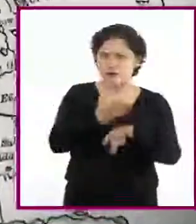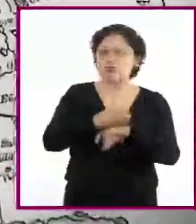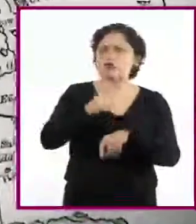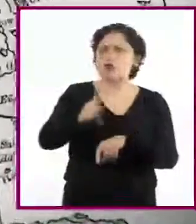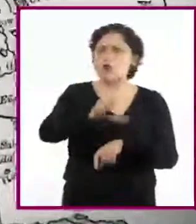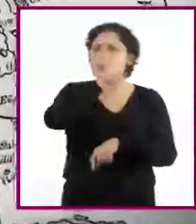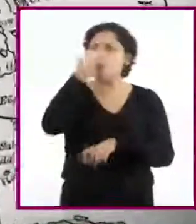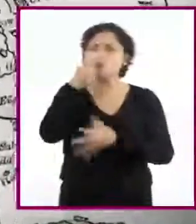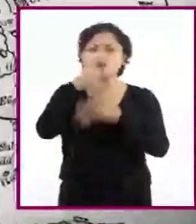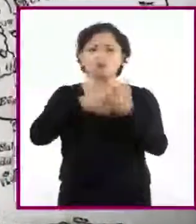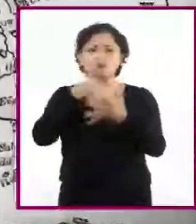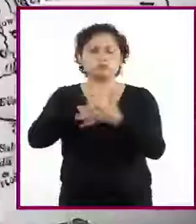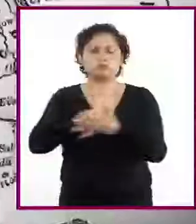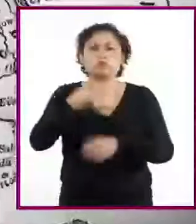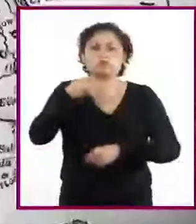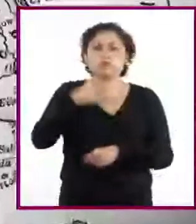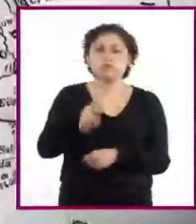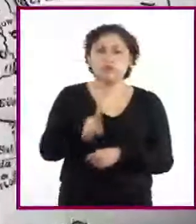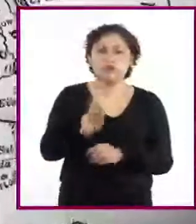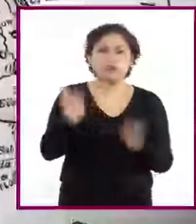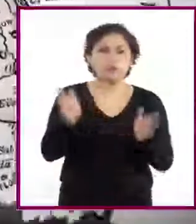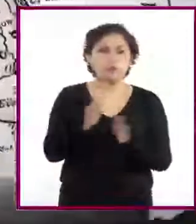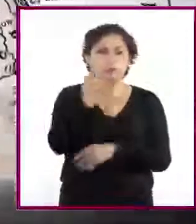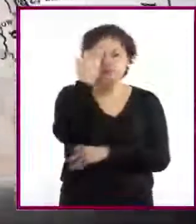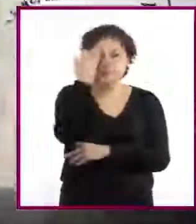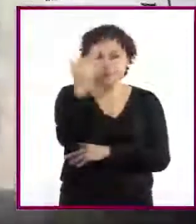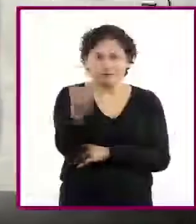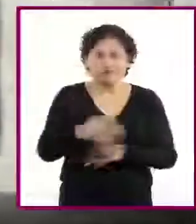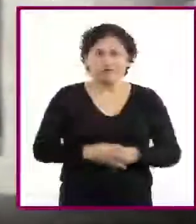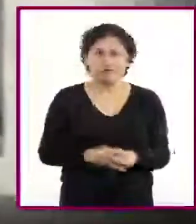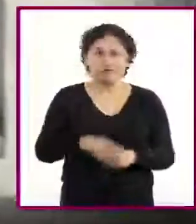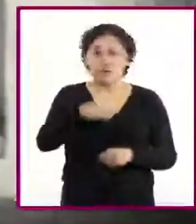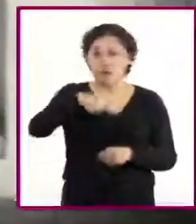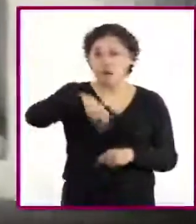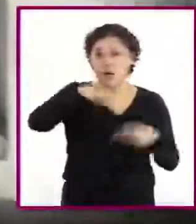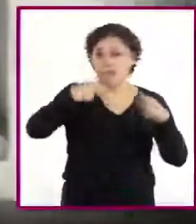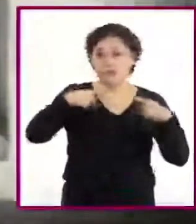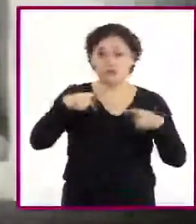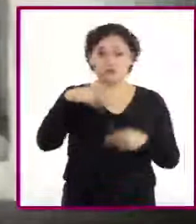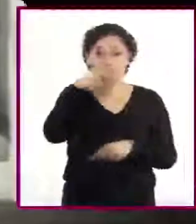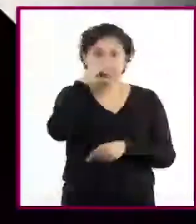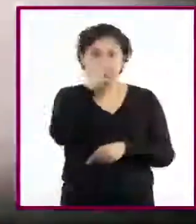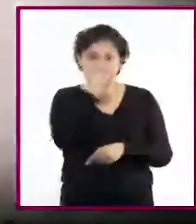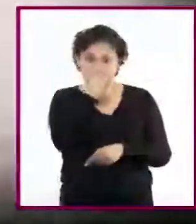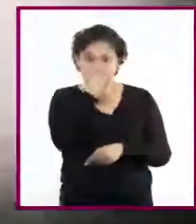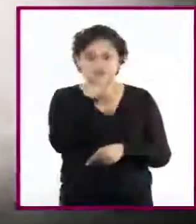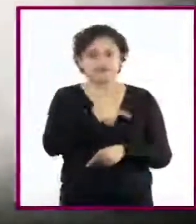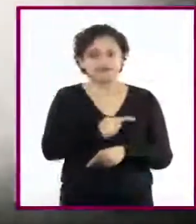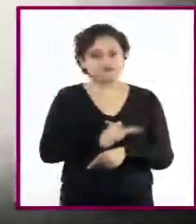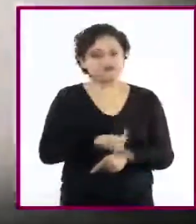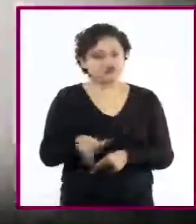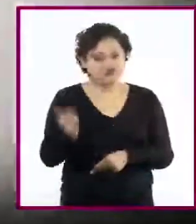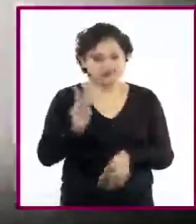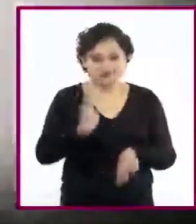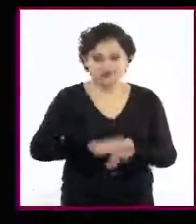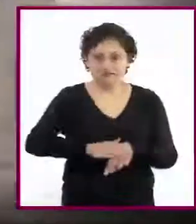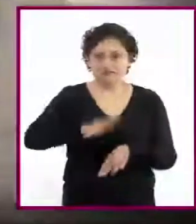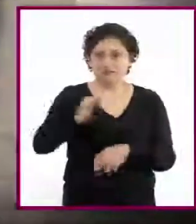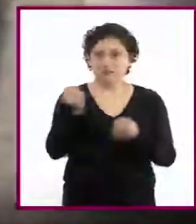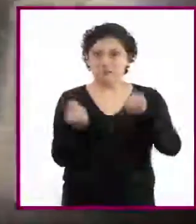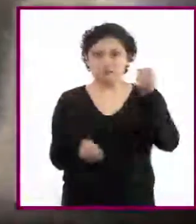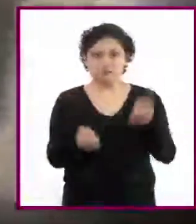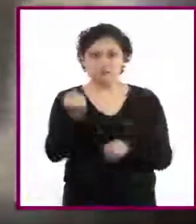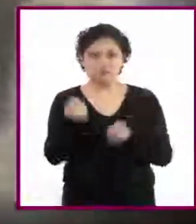pero apenas habían durado unos días. La gente, sobre todo los negros, en su mayoría pobres, sin vehículos